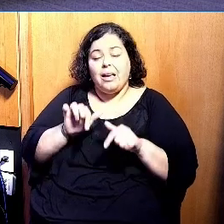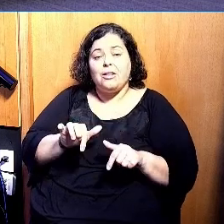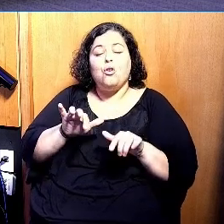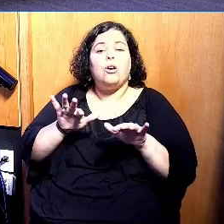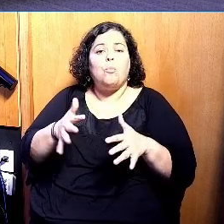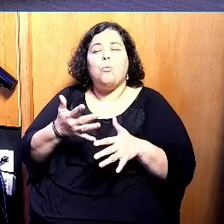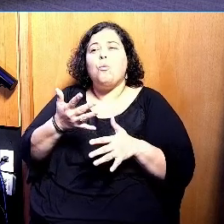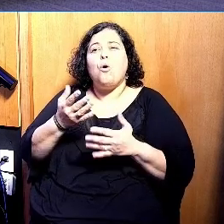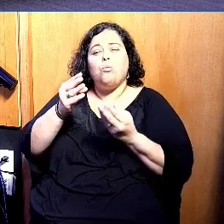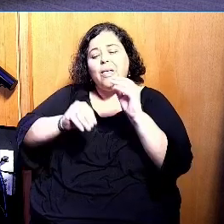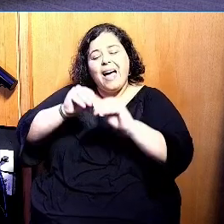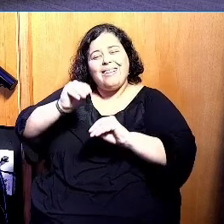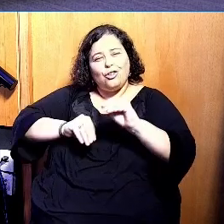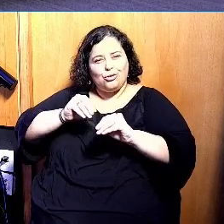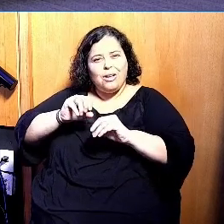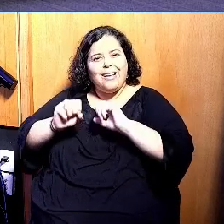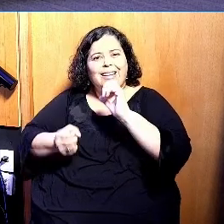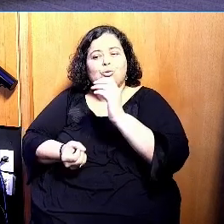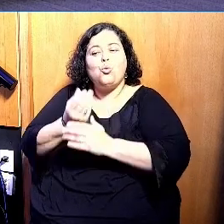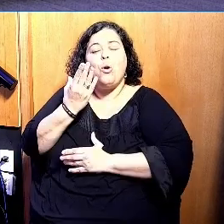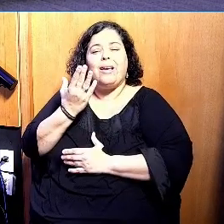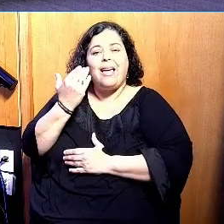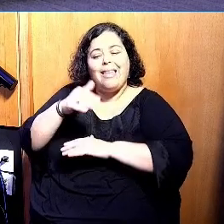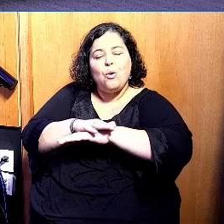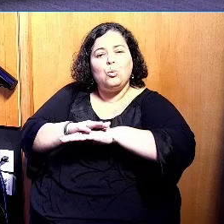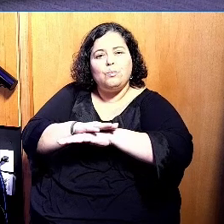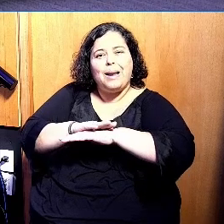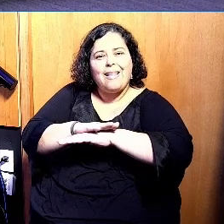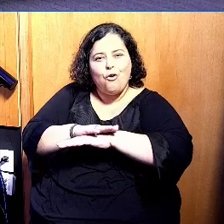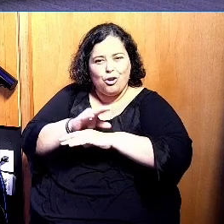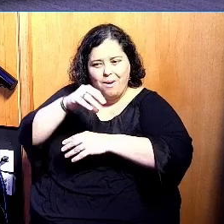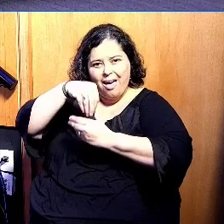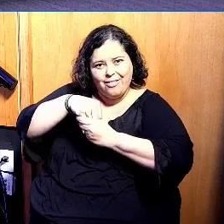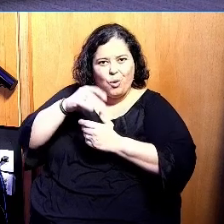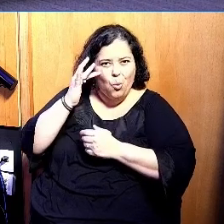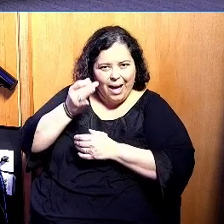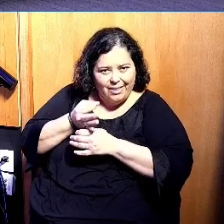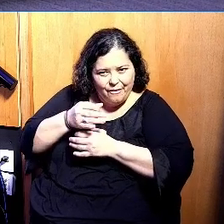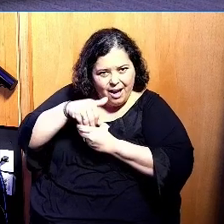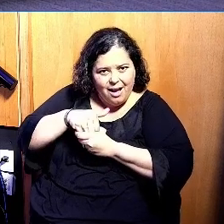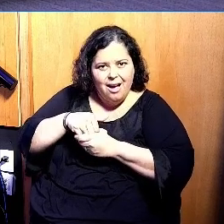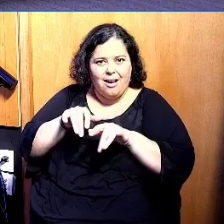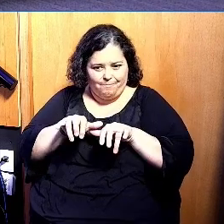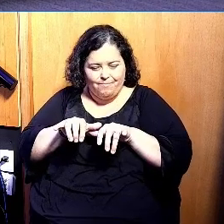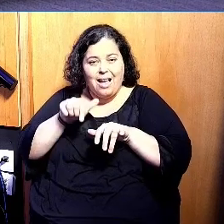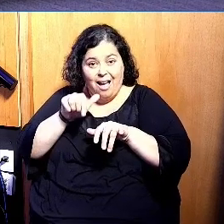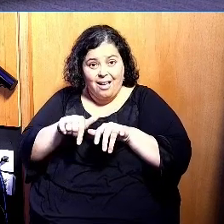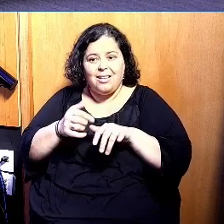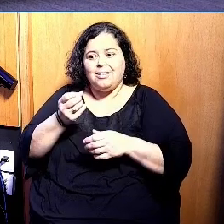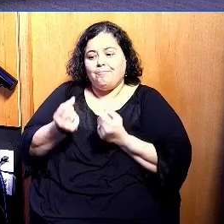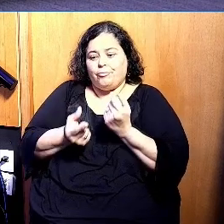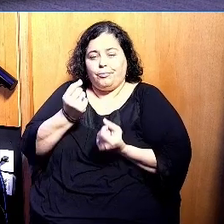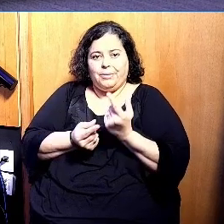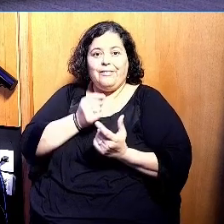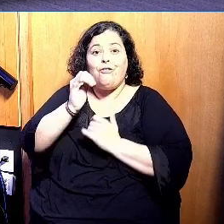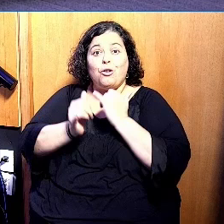en el uso de las plataformas y después en el caso de ANEP estamos trabajando desde hace ya